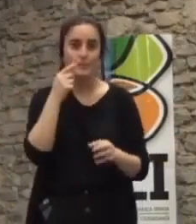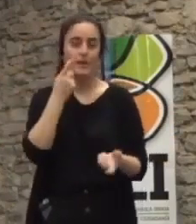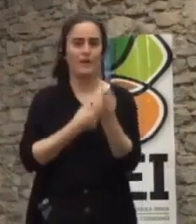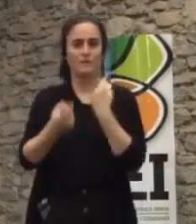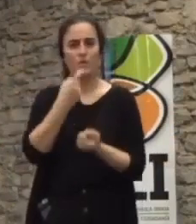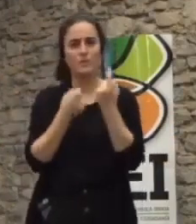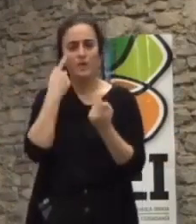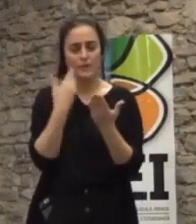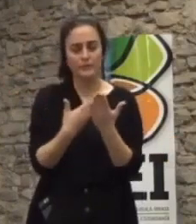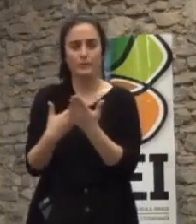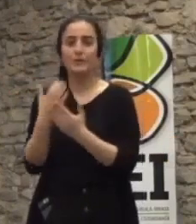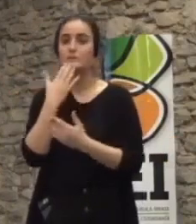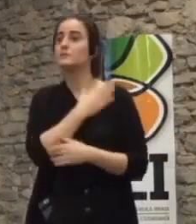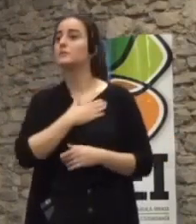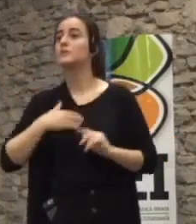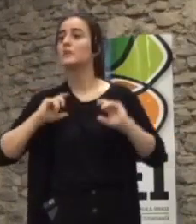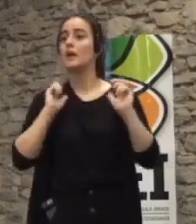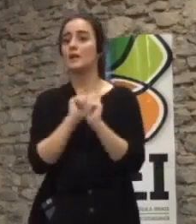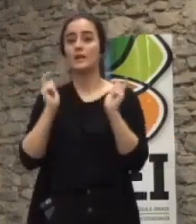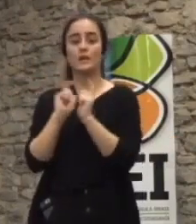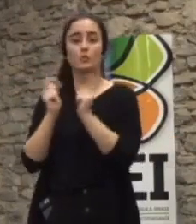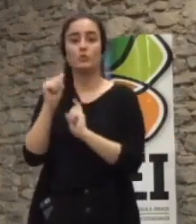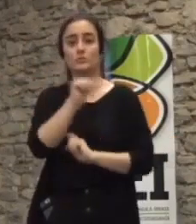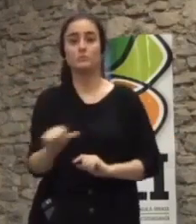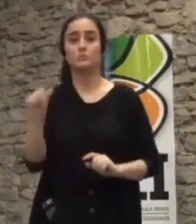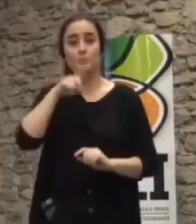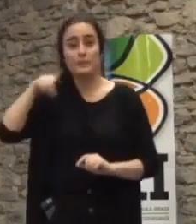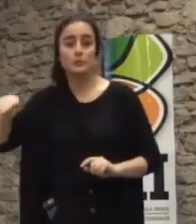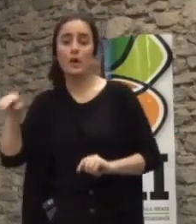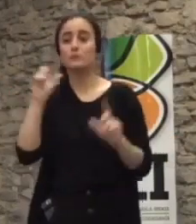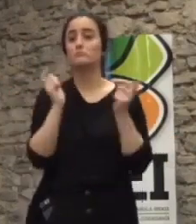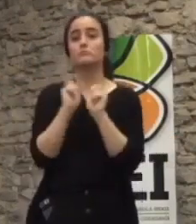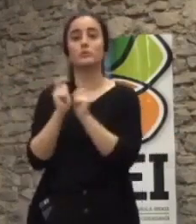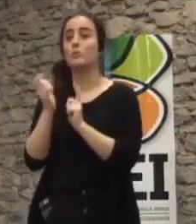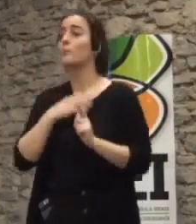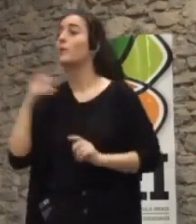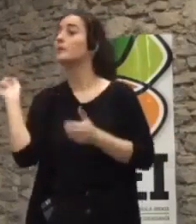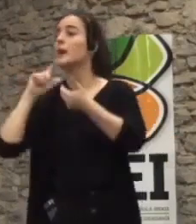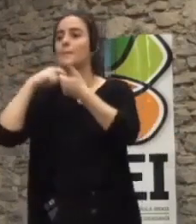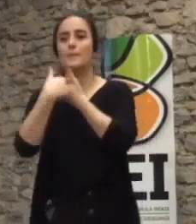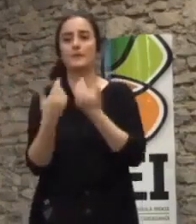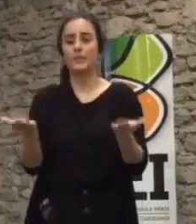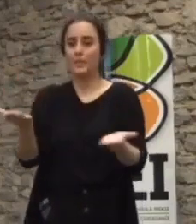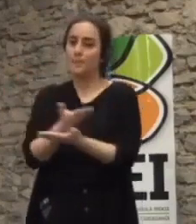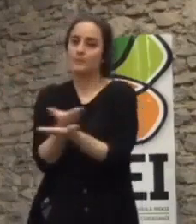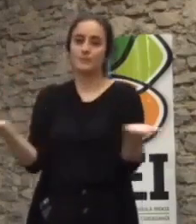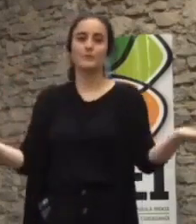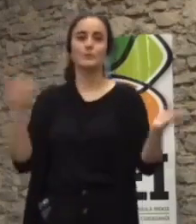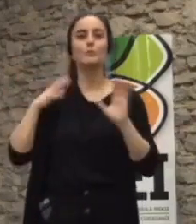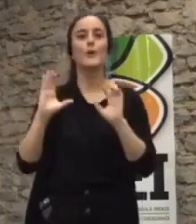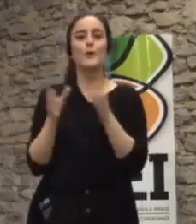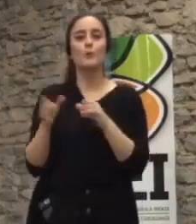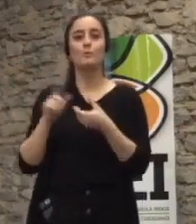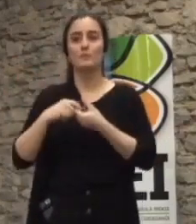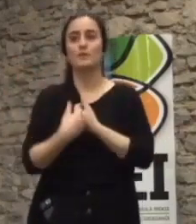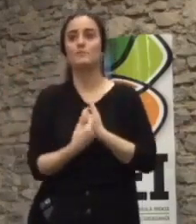acerque cualquier día que quiera en las reuniones que realizamos semanalmente y mensualmente, perdón, para participar con nosotros directamente en el grupo